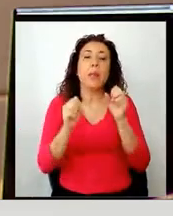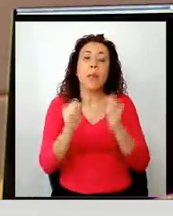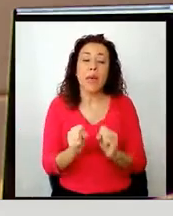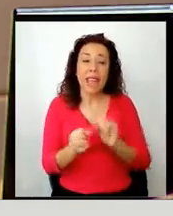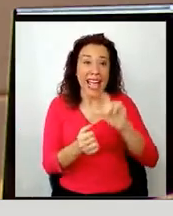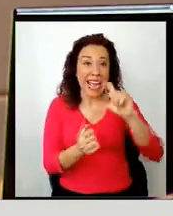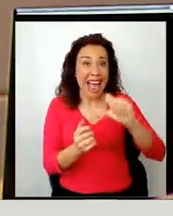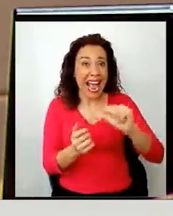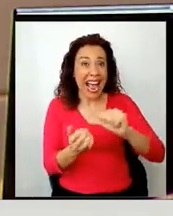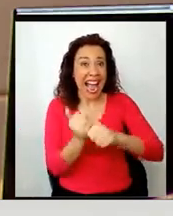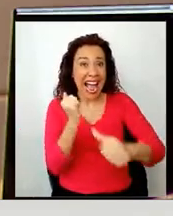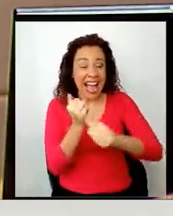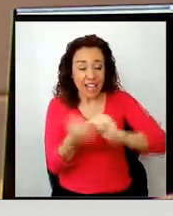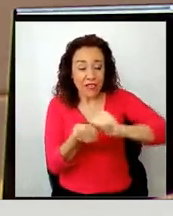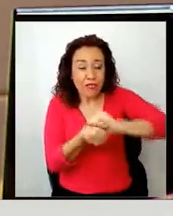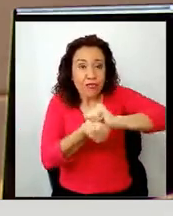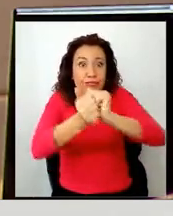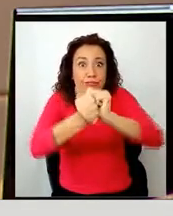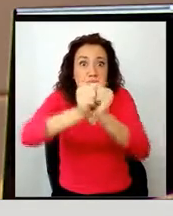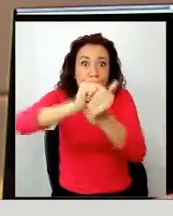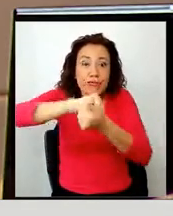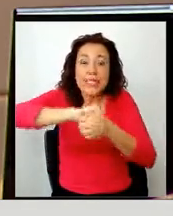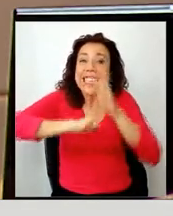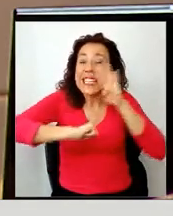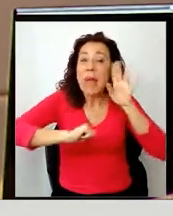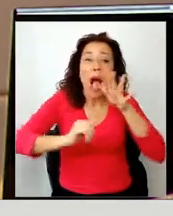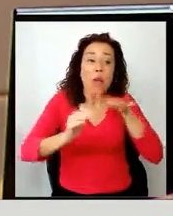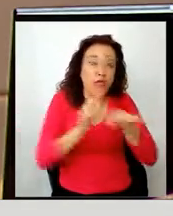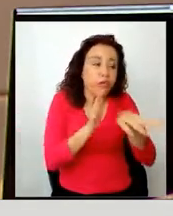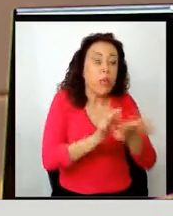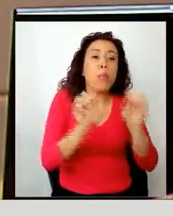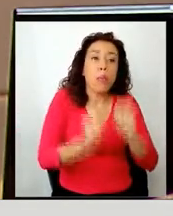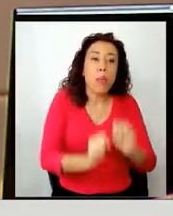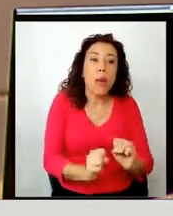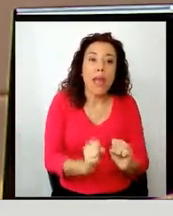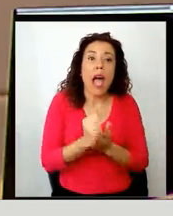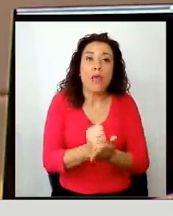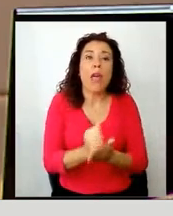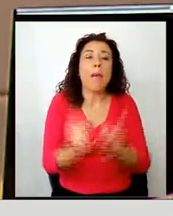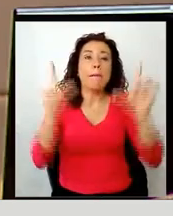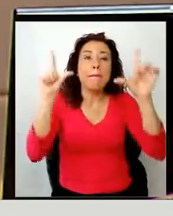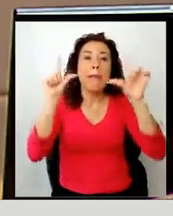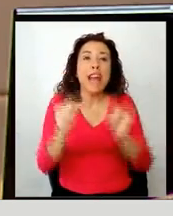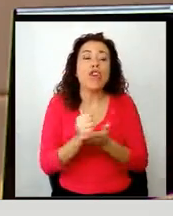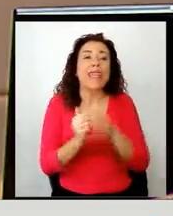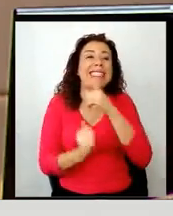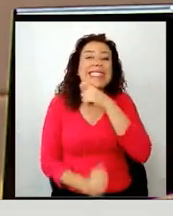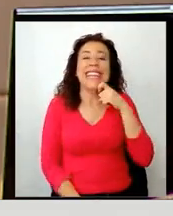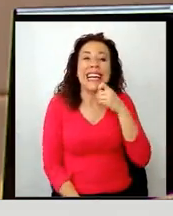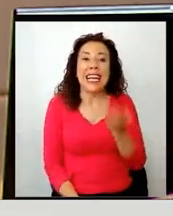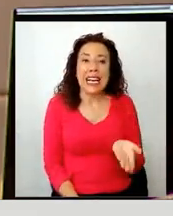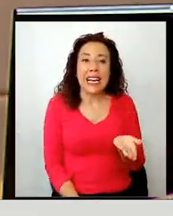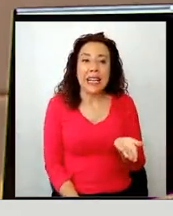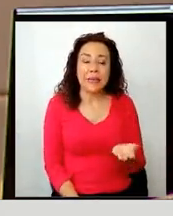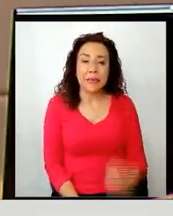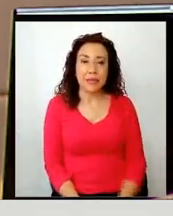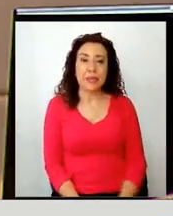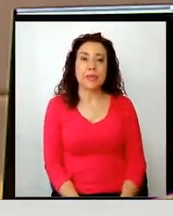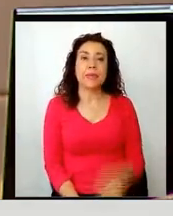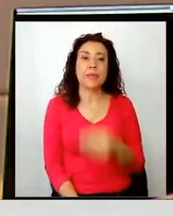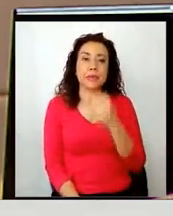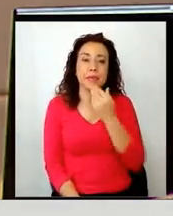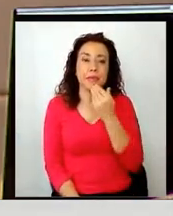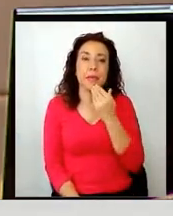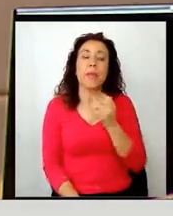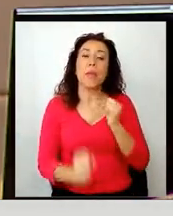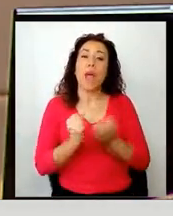significativa reducir el déficit hídrico que nos encontramos en el presente y también insisto va a ser una gran ayuda para